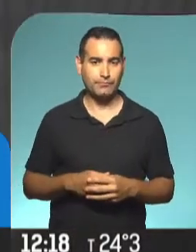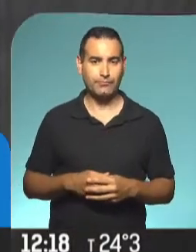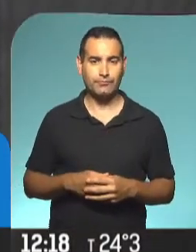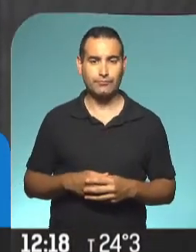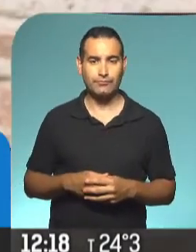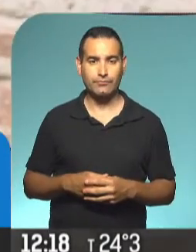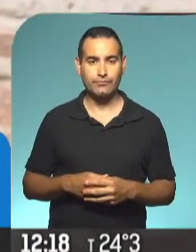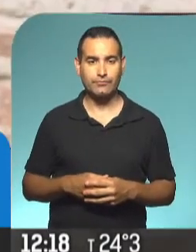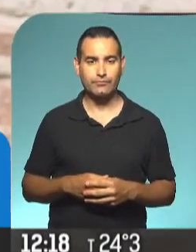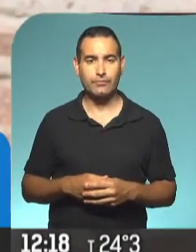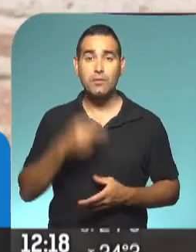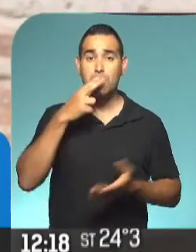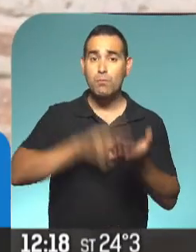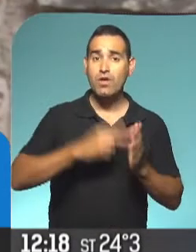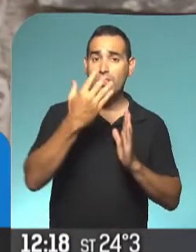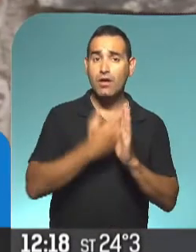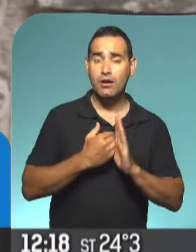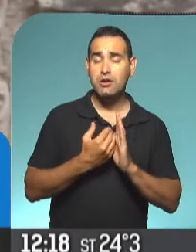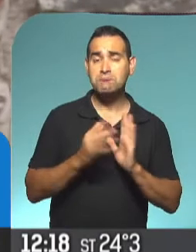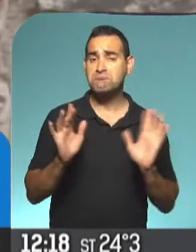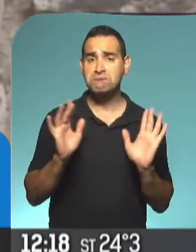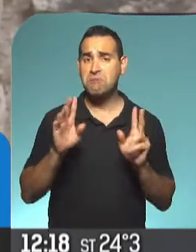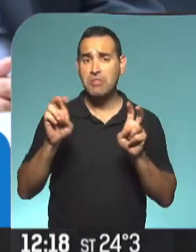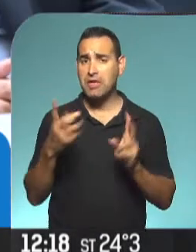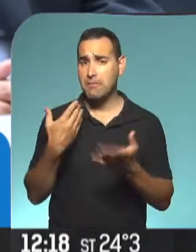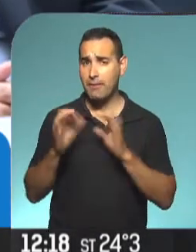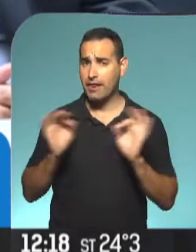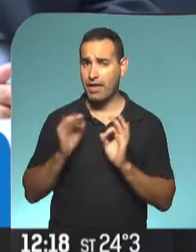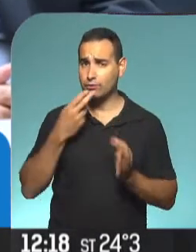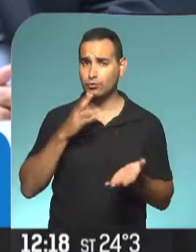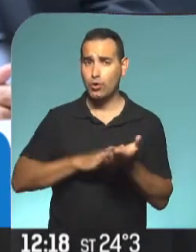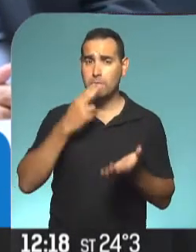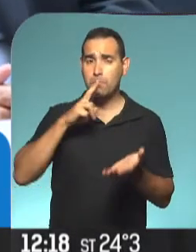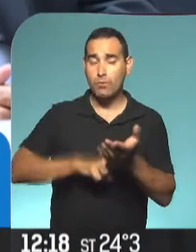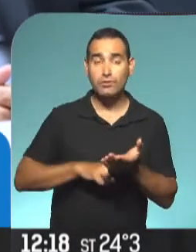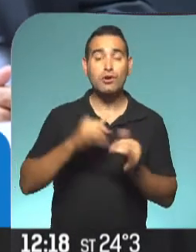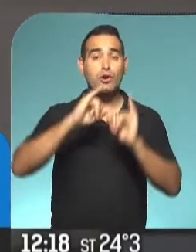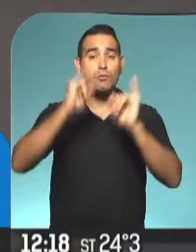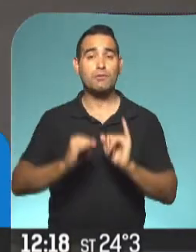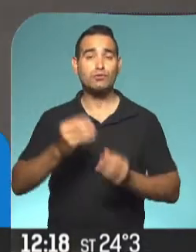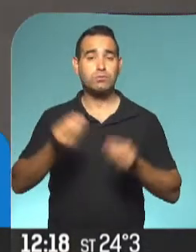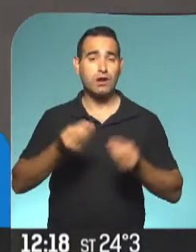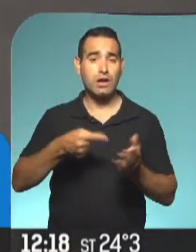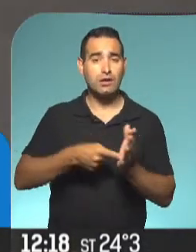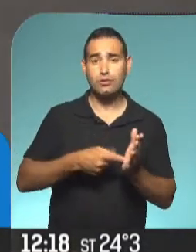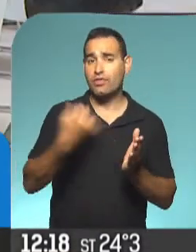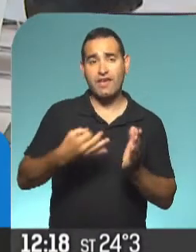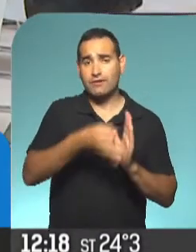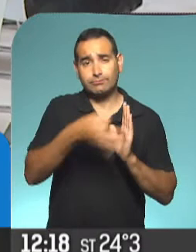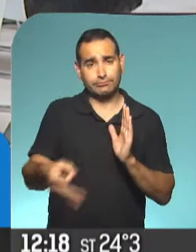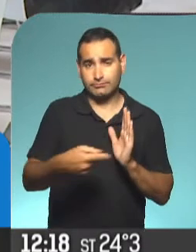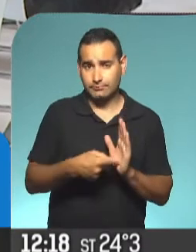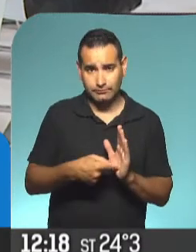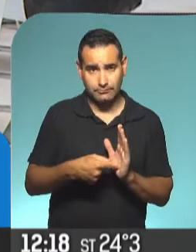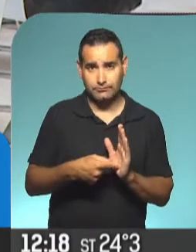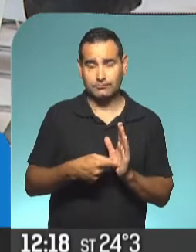también? No es un tema que ha aparecido, nosotros somos muy claros, hemos dicho el presupuesto está para ser cumplido,